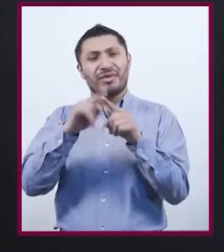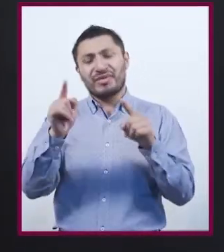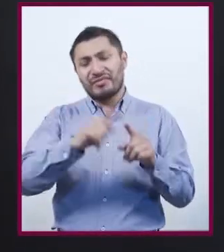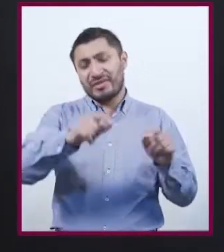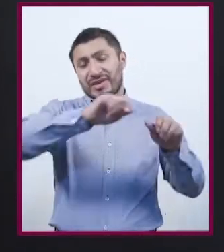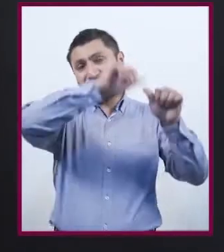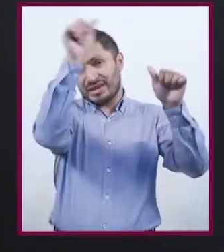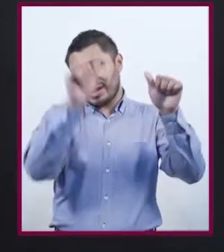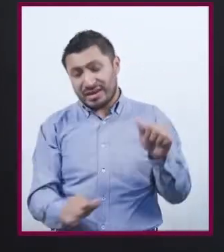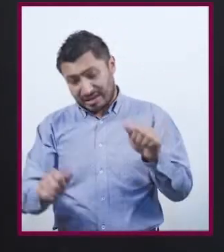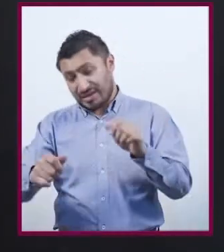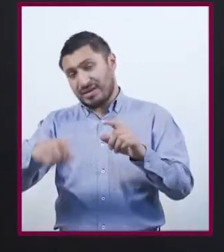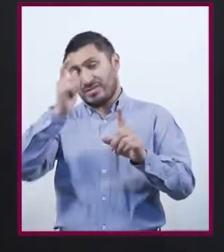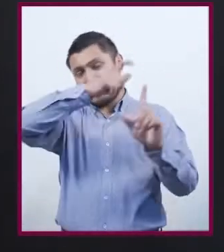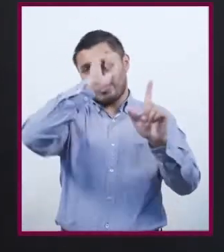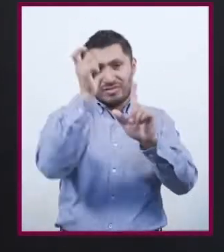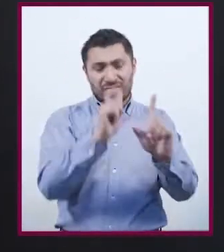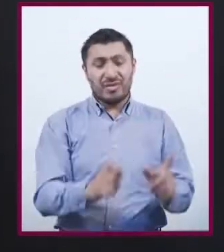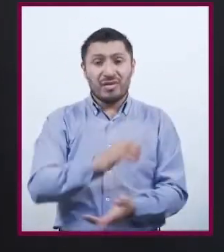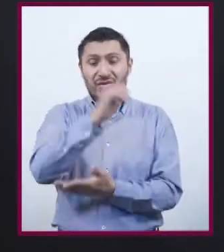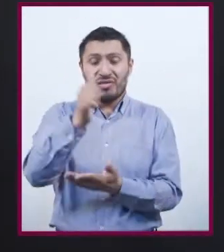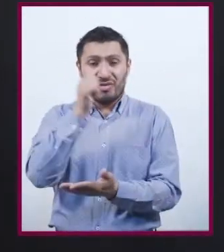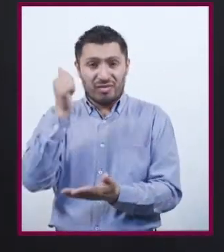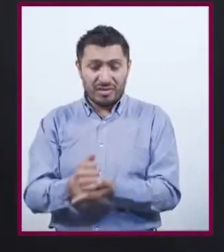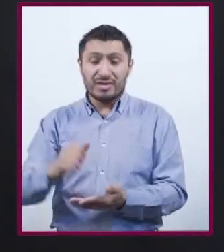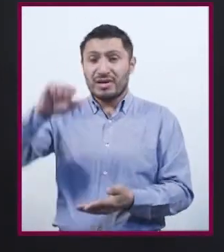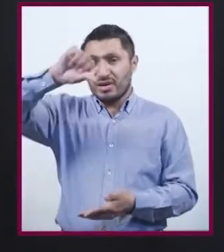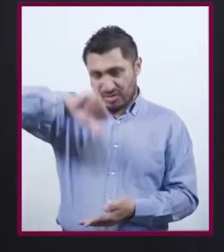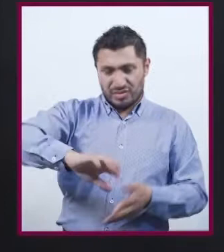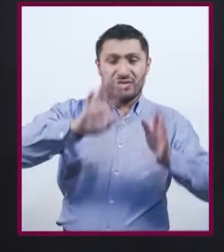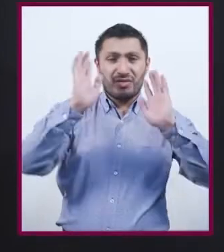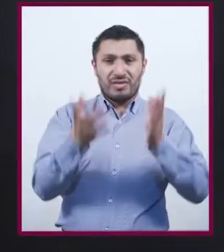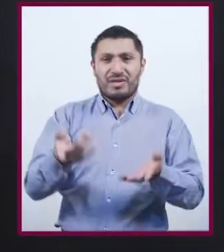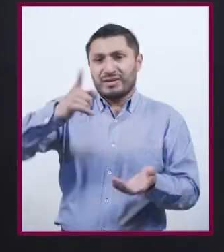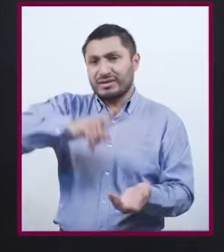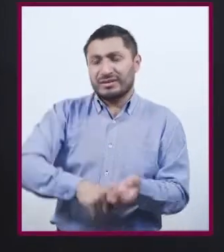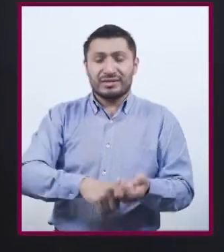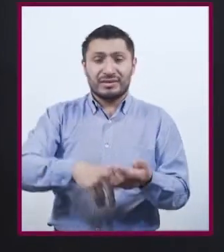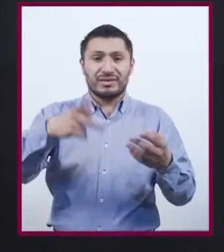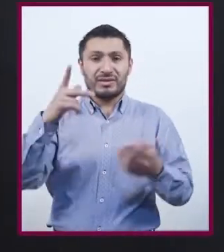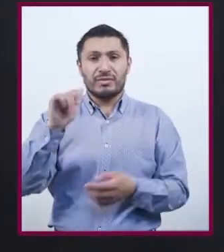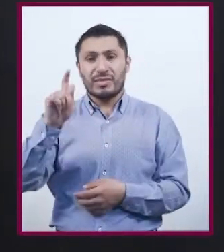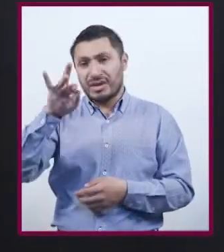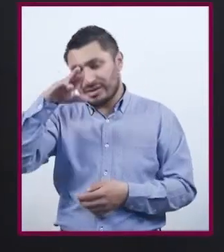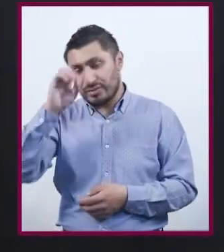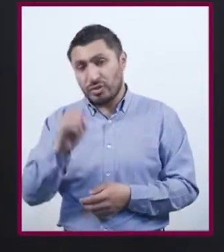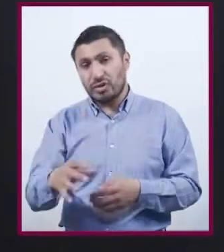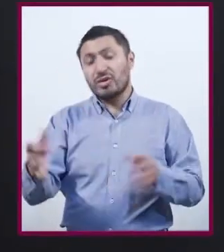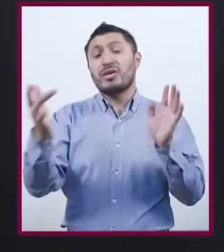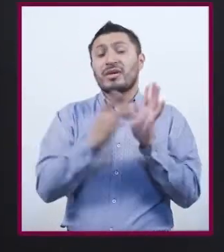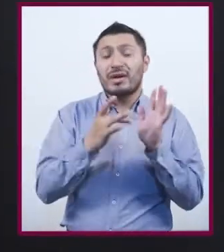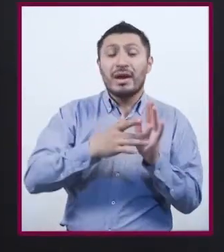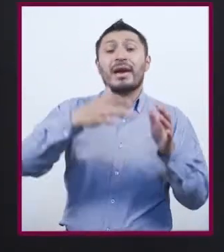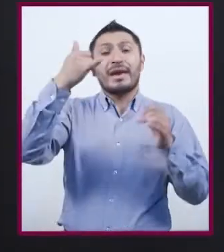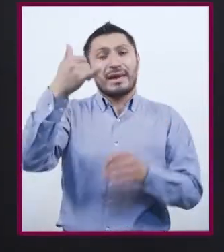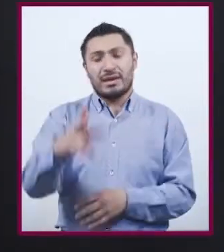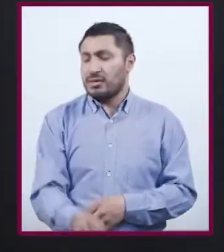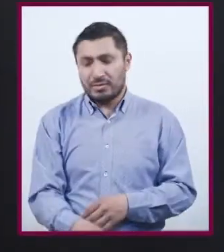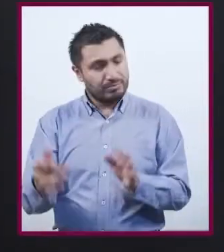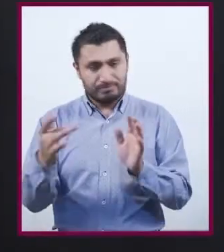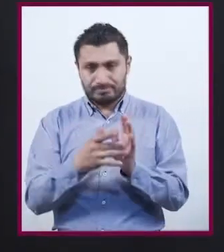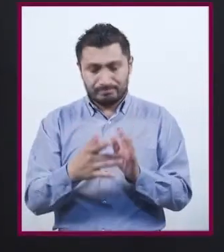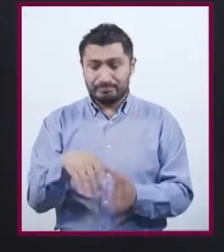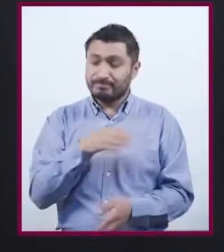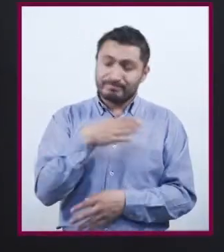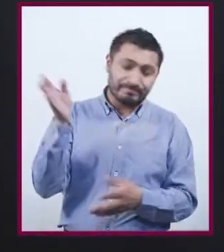de manera particular con la arquitectura, el arte y el urbanismo, que hoy en día forman parte de nuestro patrimonio